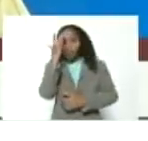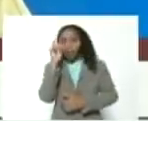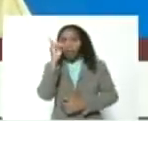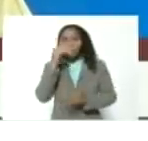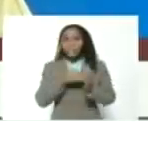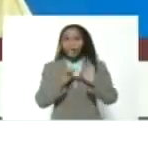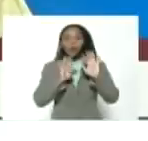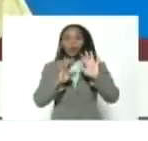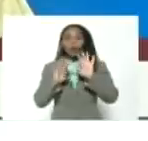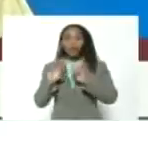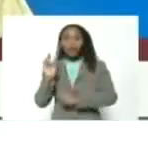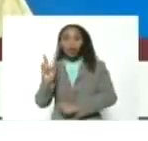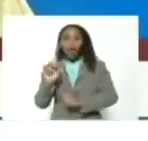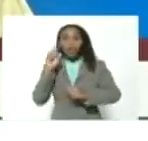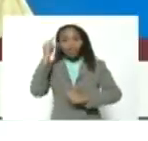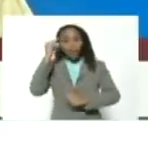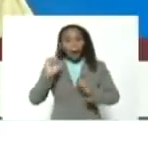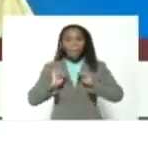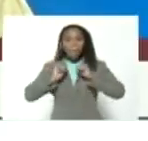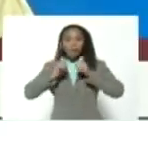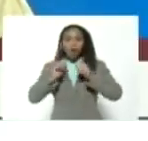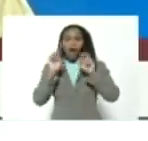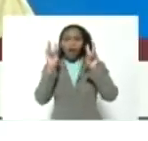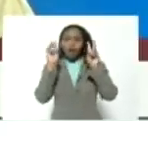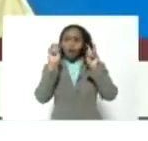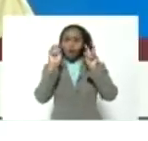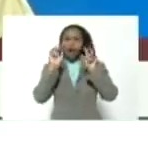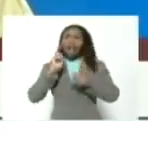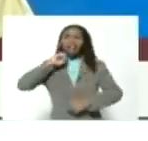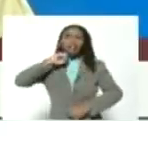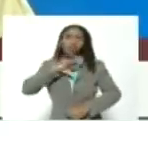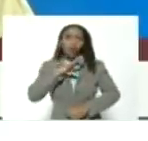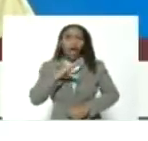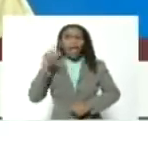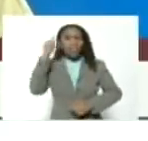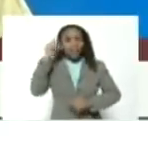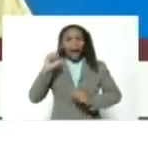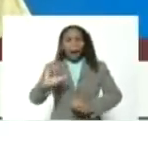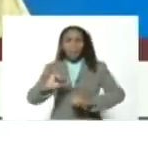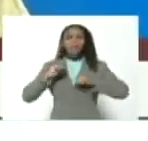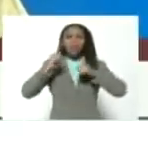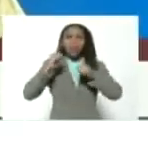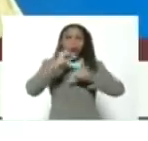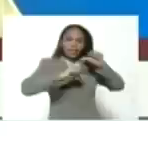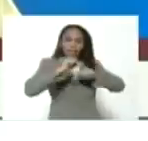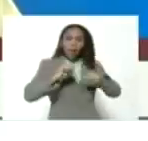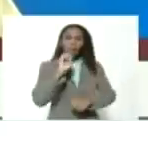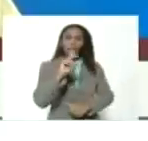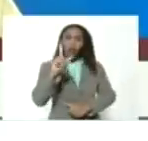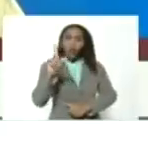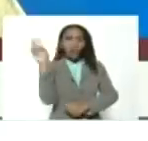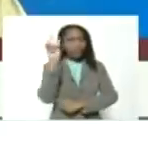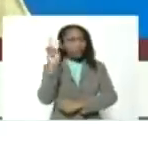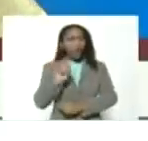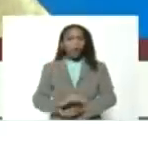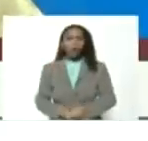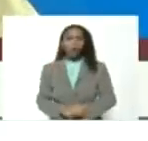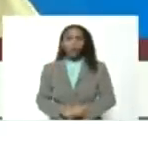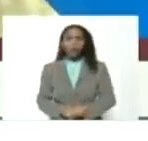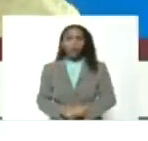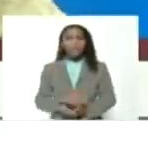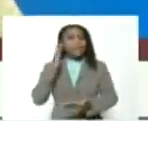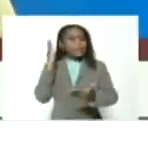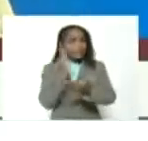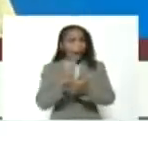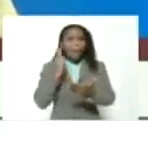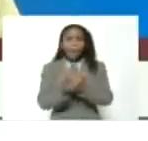de 1992, el día que empezó la nueva historia, el día que empezó el siglo XXI venezolano. Y